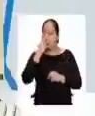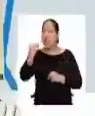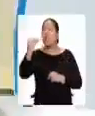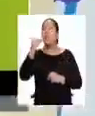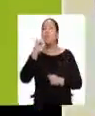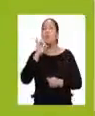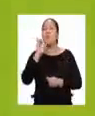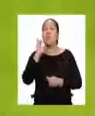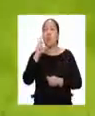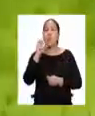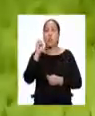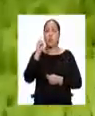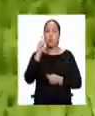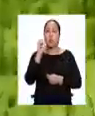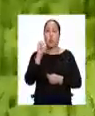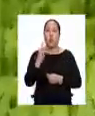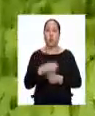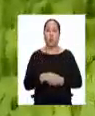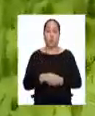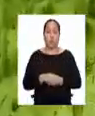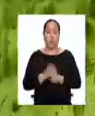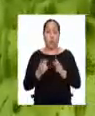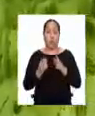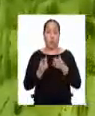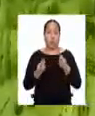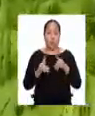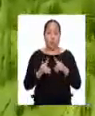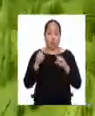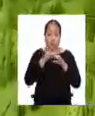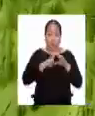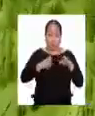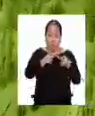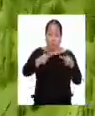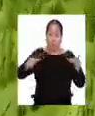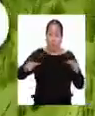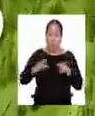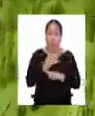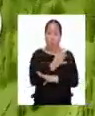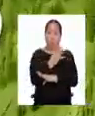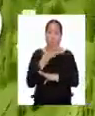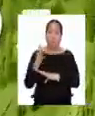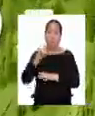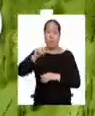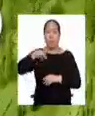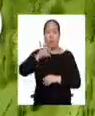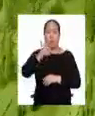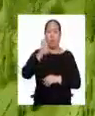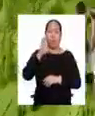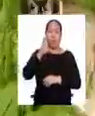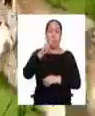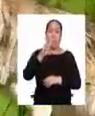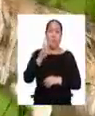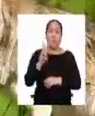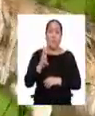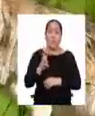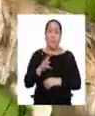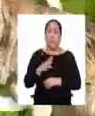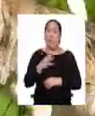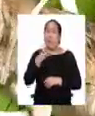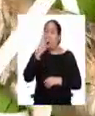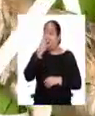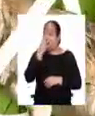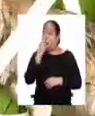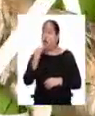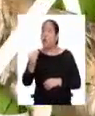a ver. En los inicios del Parque Nacional de Yellowstone, ahí por 1926, los lobos y pumas